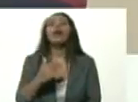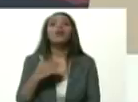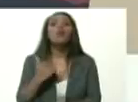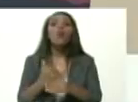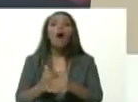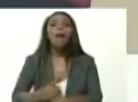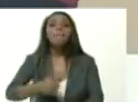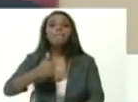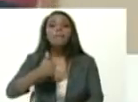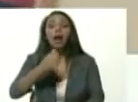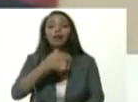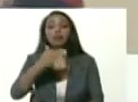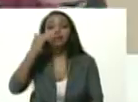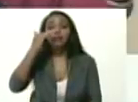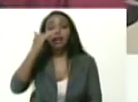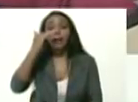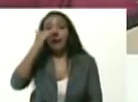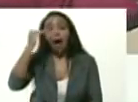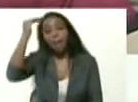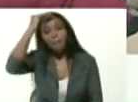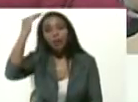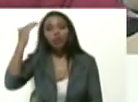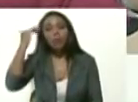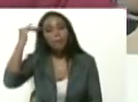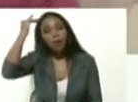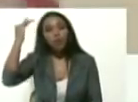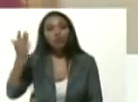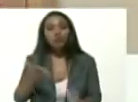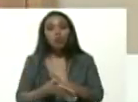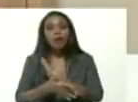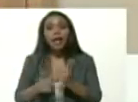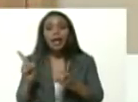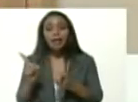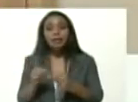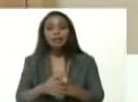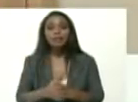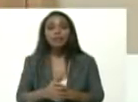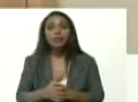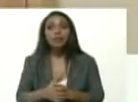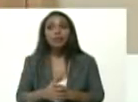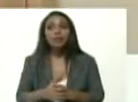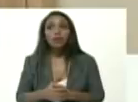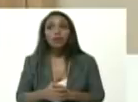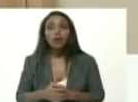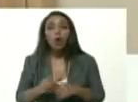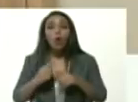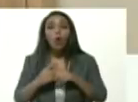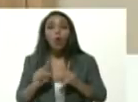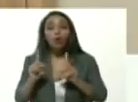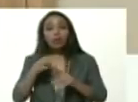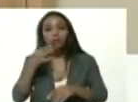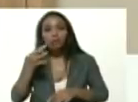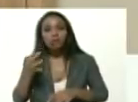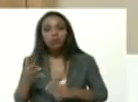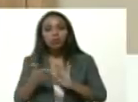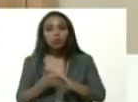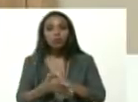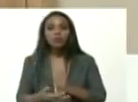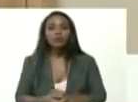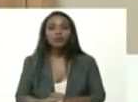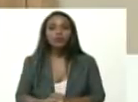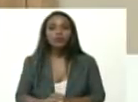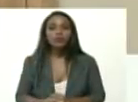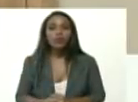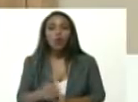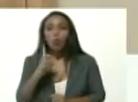Estamos creciendo espiritualmente, la humanidad está cambiando, es otra, va a ser otra la humanidad, va a ser otra. Sin